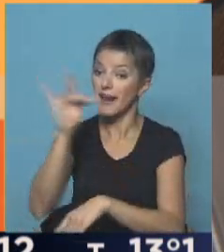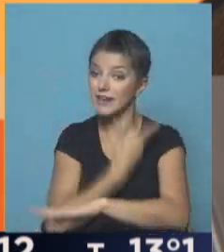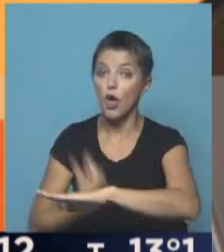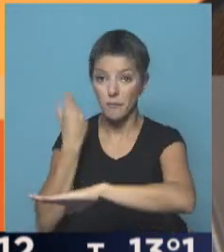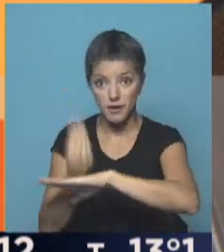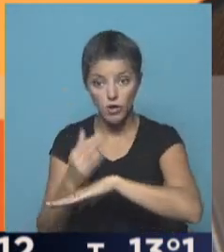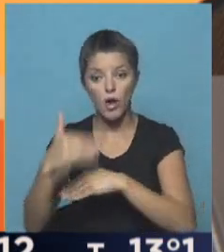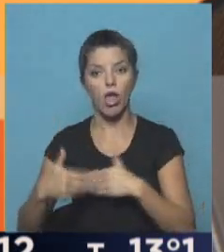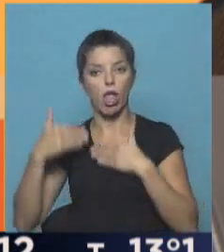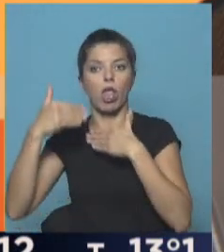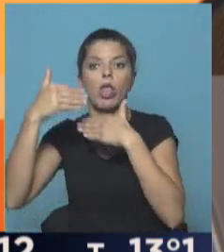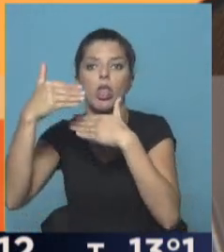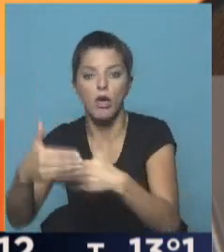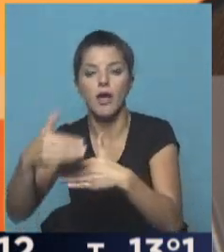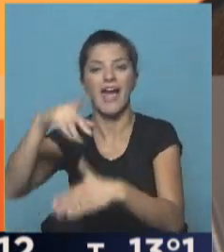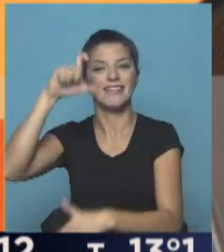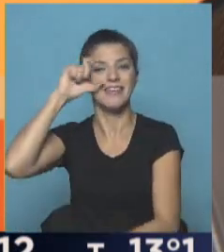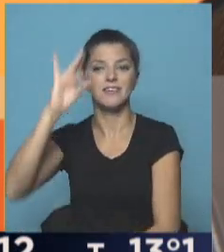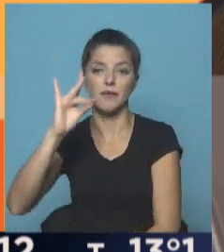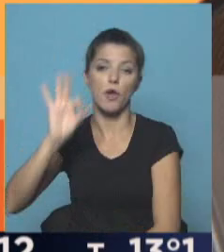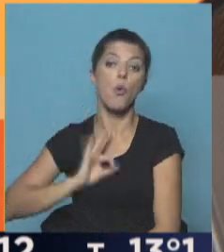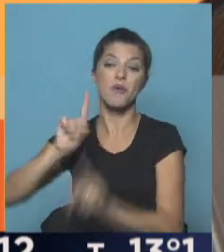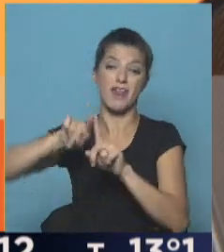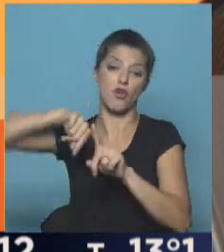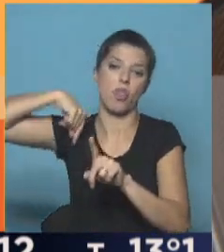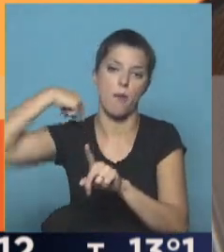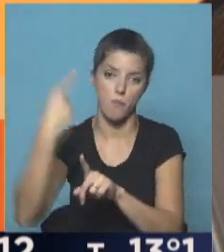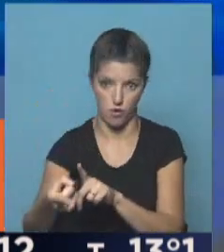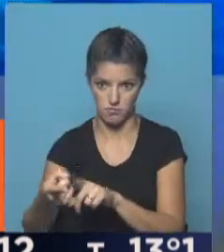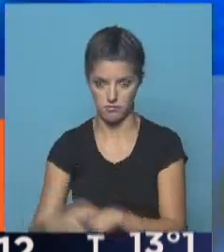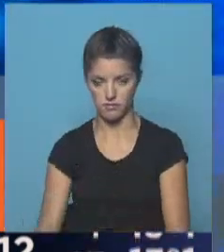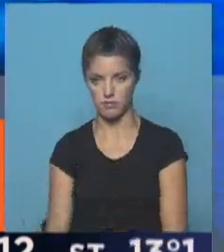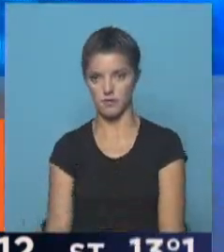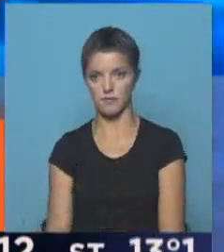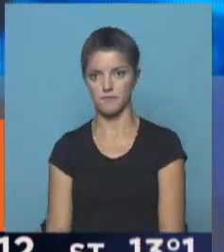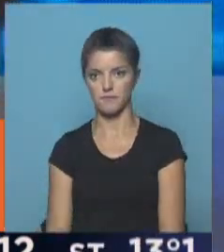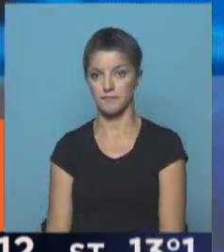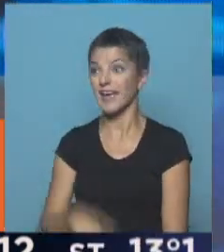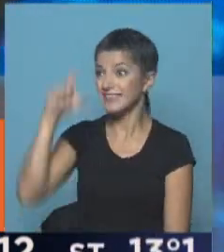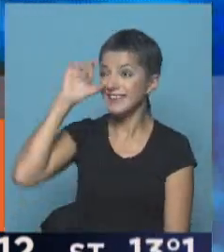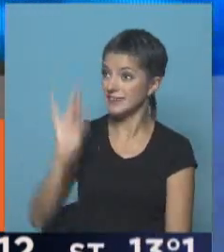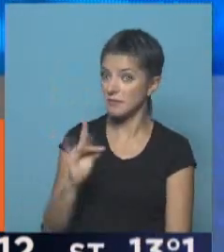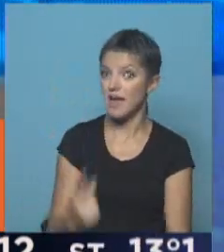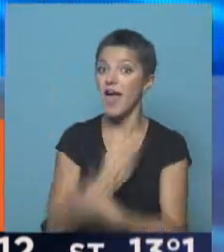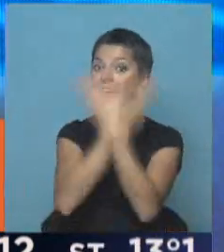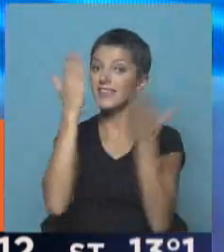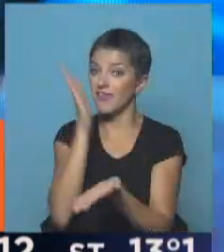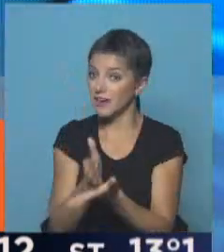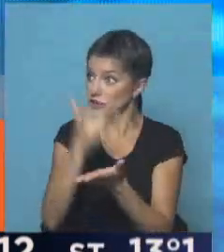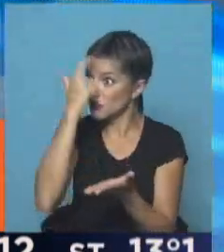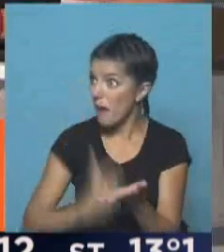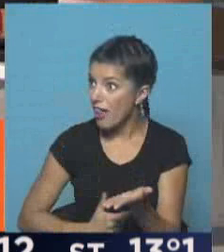serán el 10 de diciembre, un año después de cuando debieron realizarse. 10 de diciembre, Día de los Derechos Humanos, serán